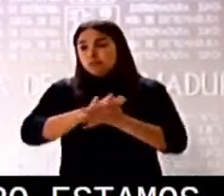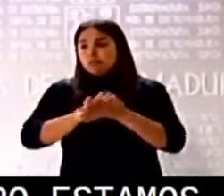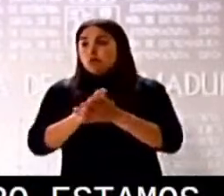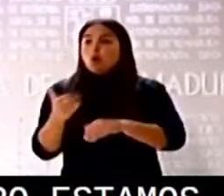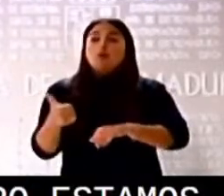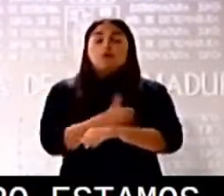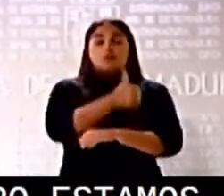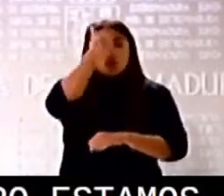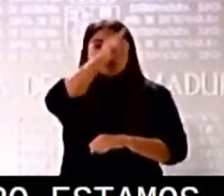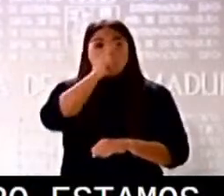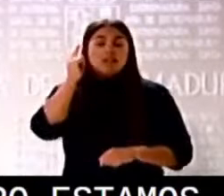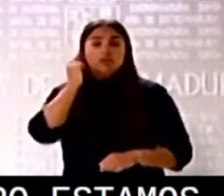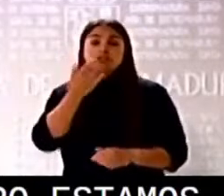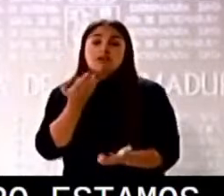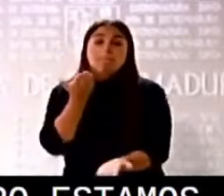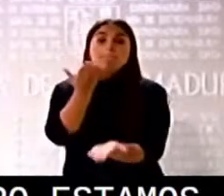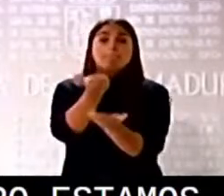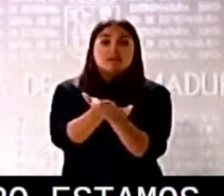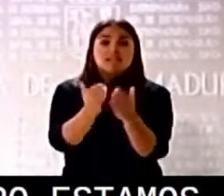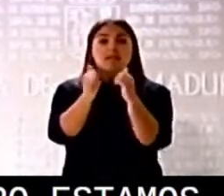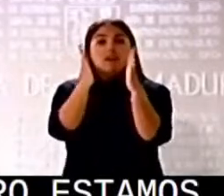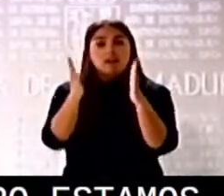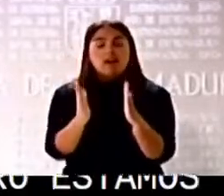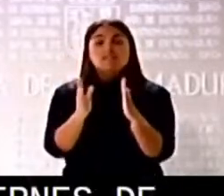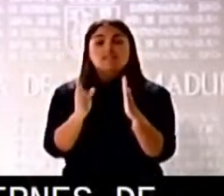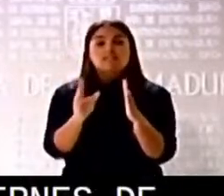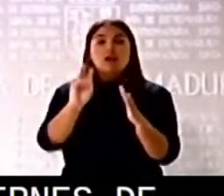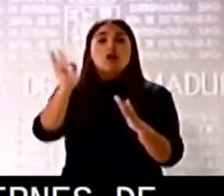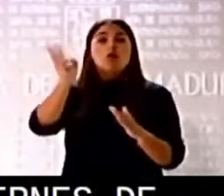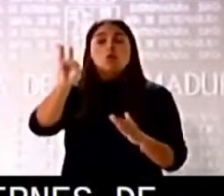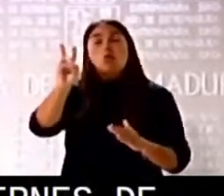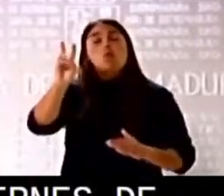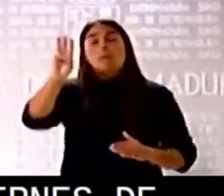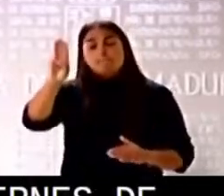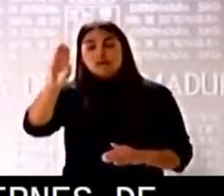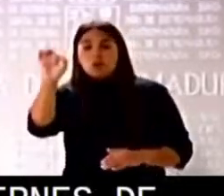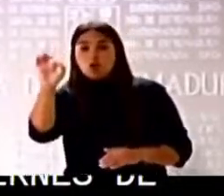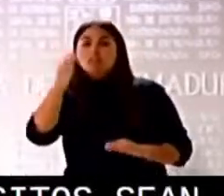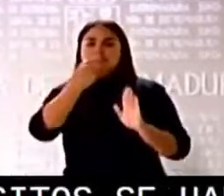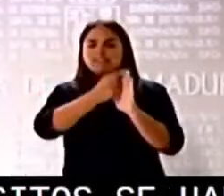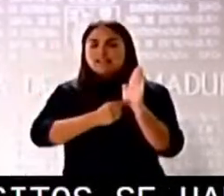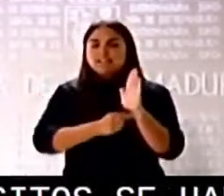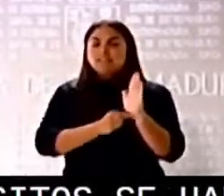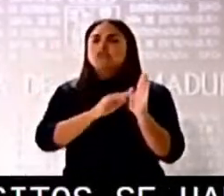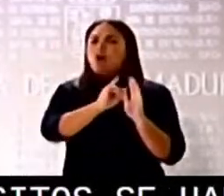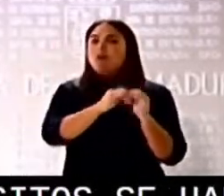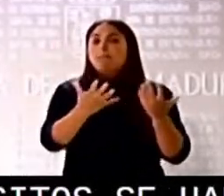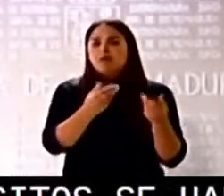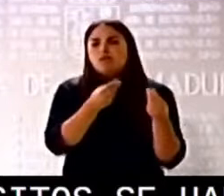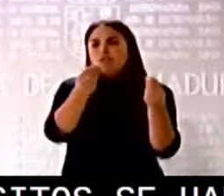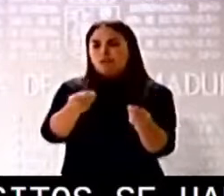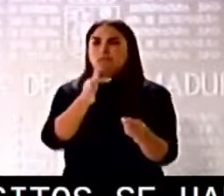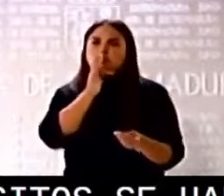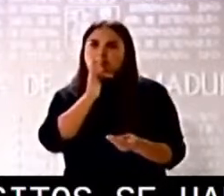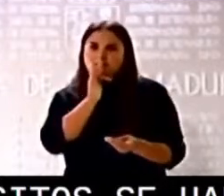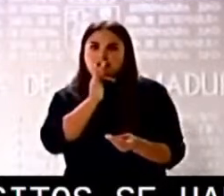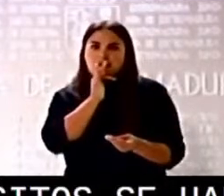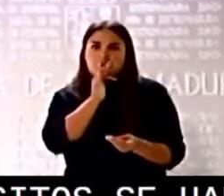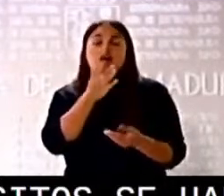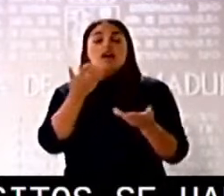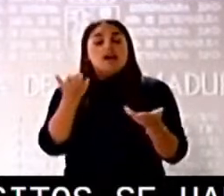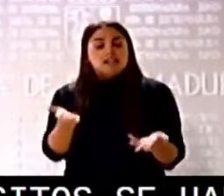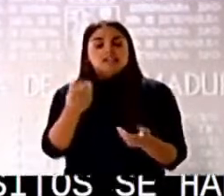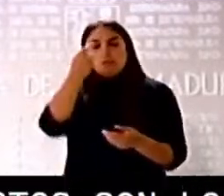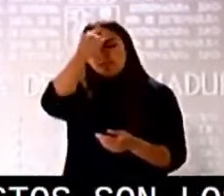ciudadanos demandantes de viviendas de promoción pública que, reuniendo los requisitos, se han quedado sin ser adjudicatarios de una. Estos son